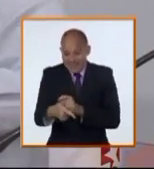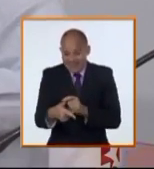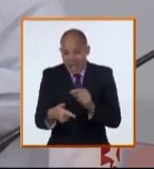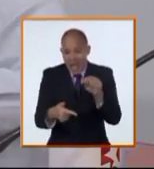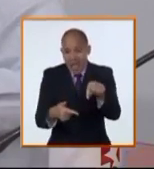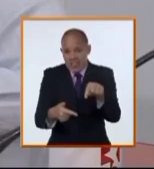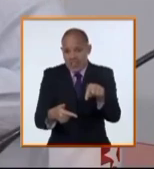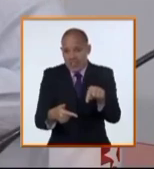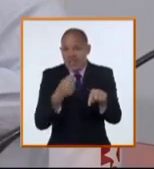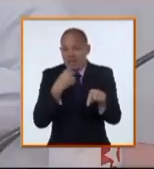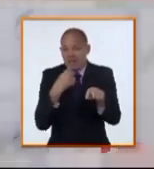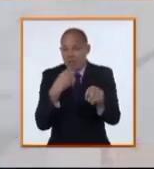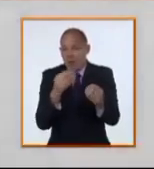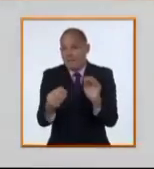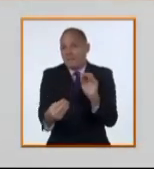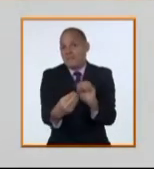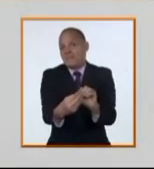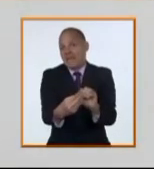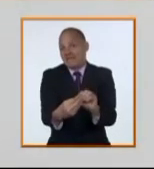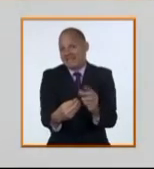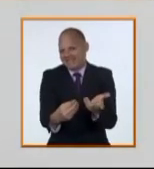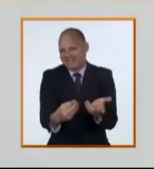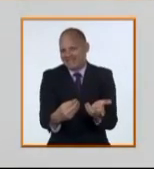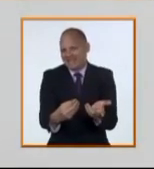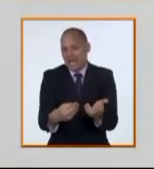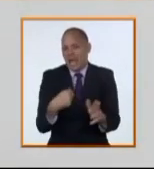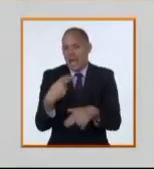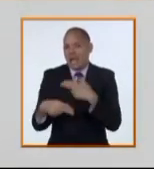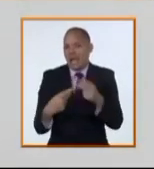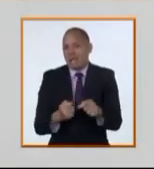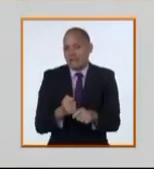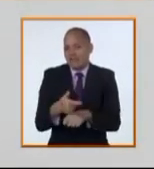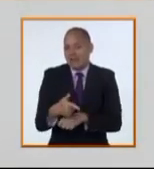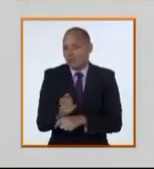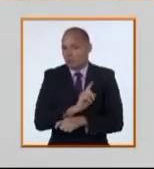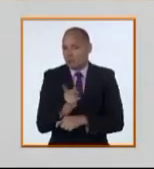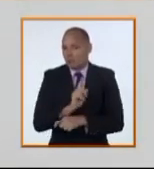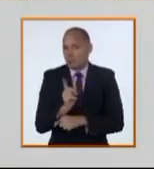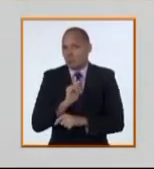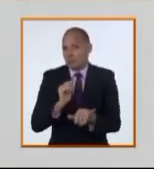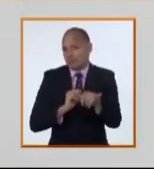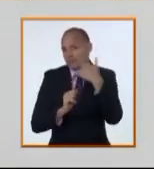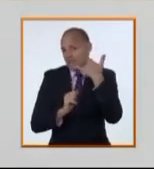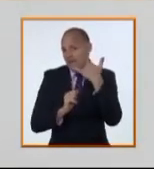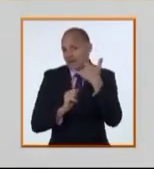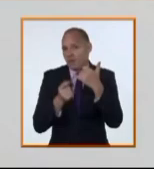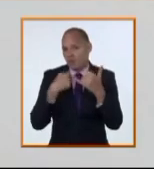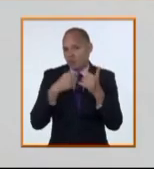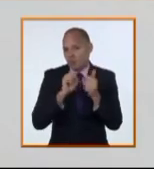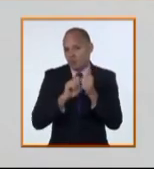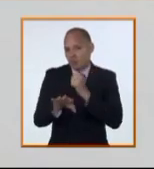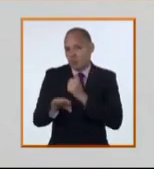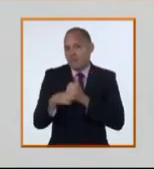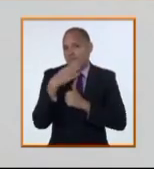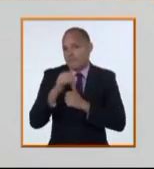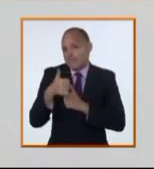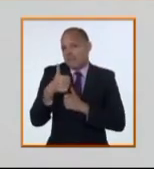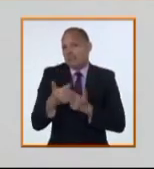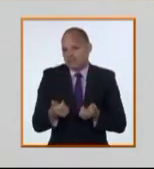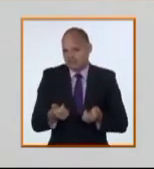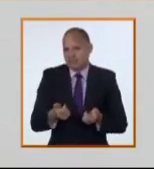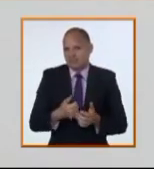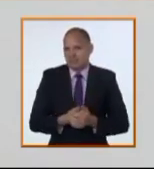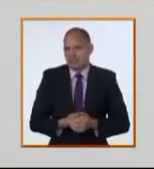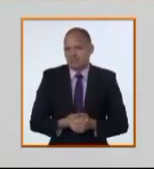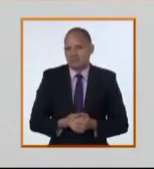personas y realmente hubo se limitaron los contactos desempleo de estos medios de pago fue algo que